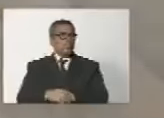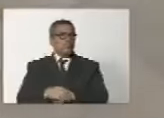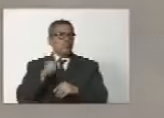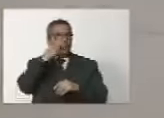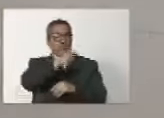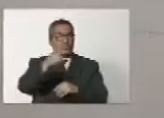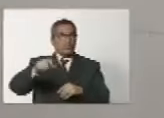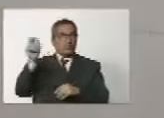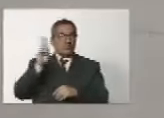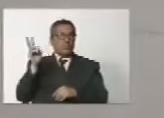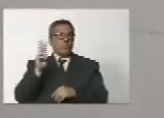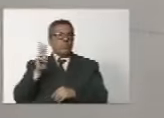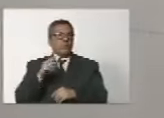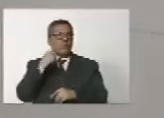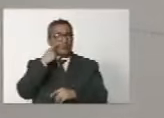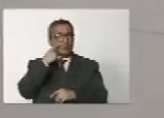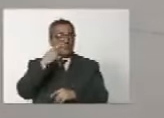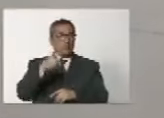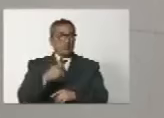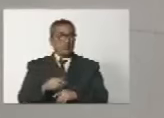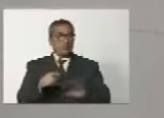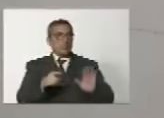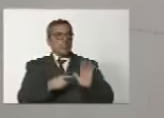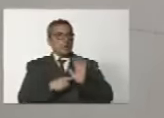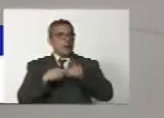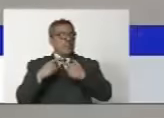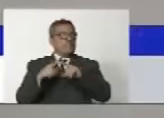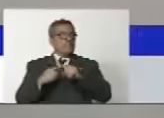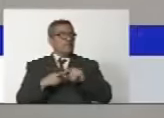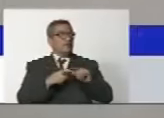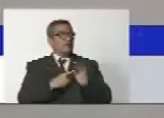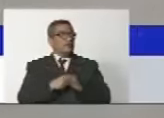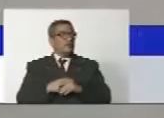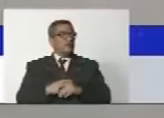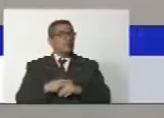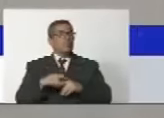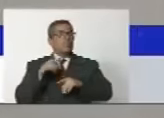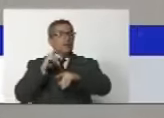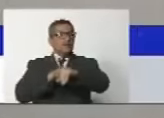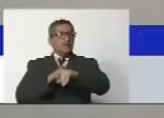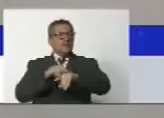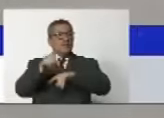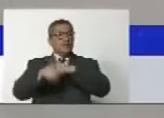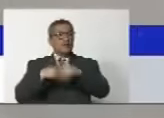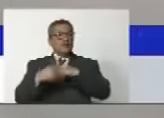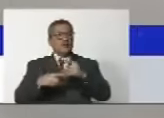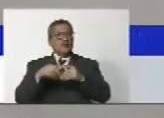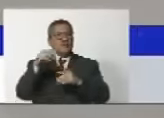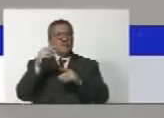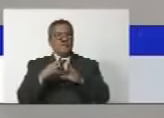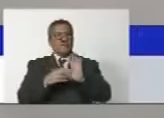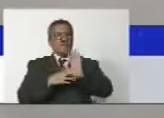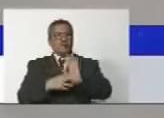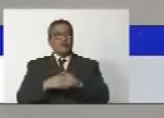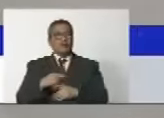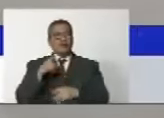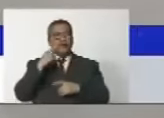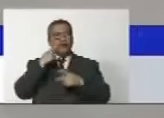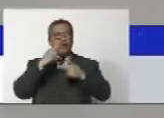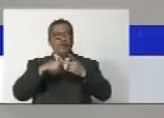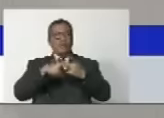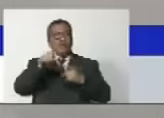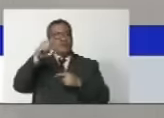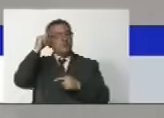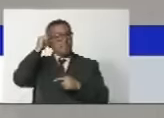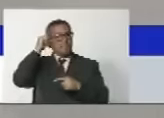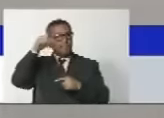al pueblo venezolano que nos está viendo a través de los medios de comunicación. He solicitado este derecho de palabra en esta sesión del día de